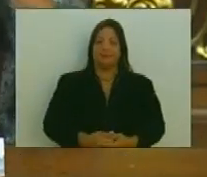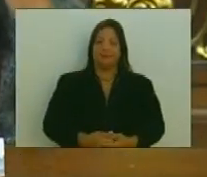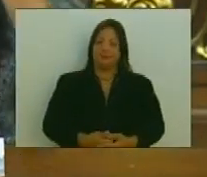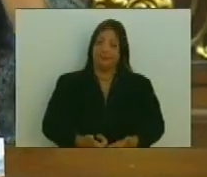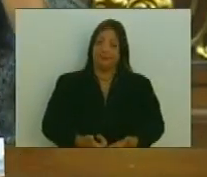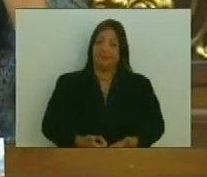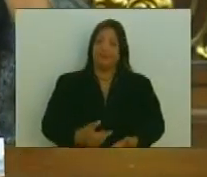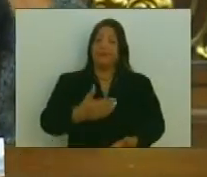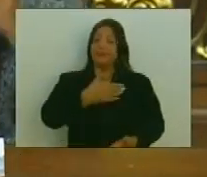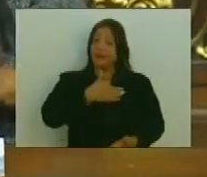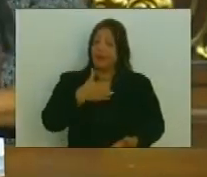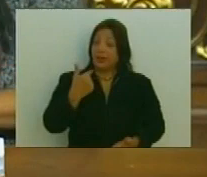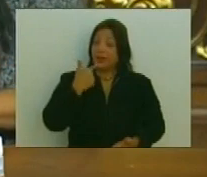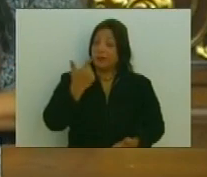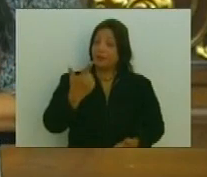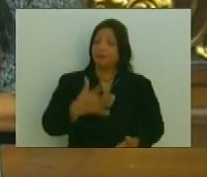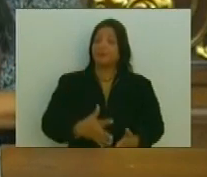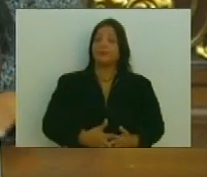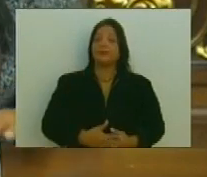Y quiero